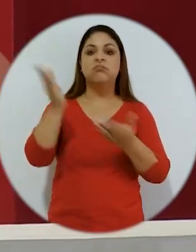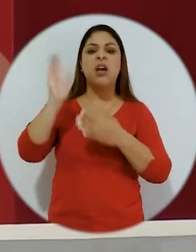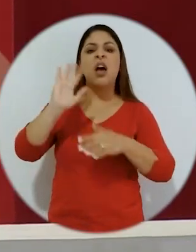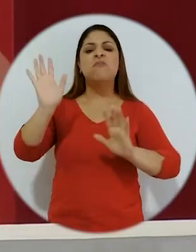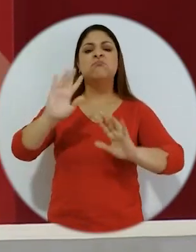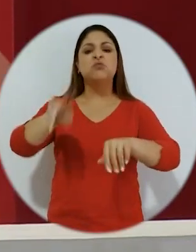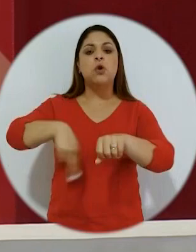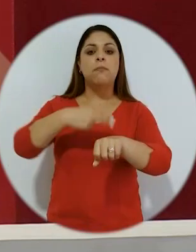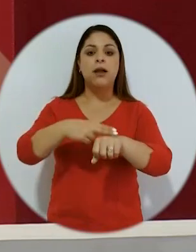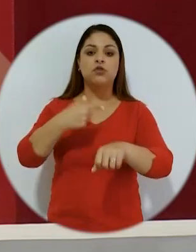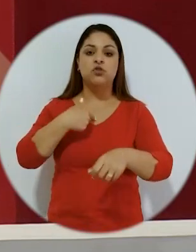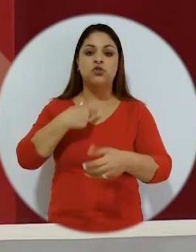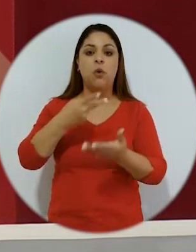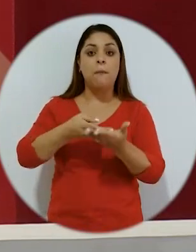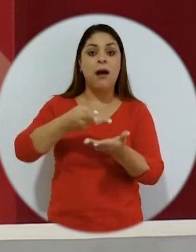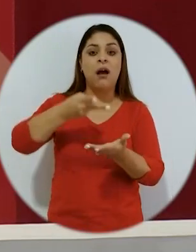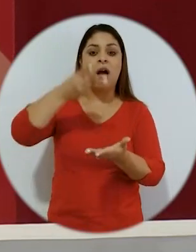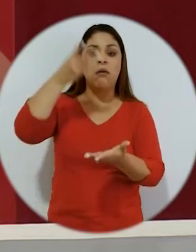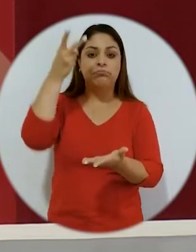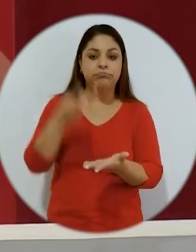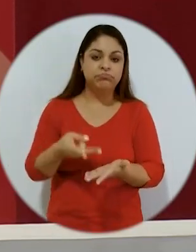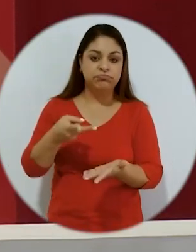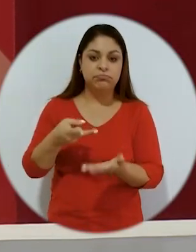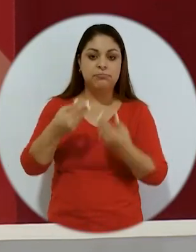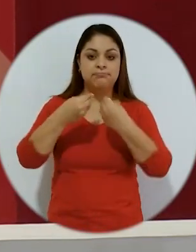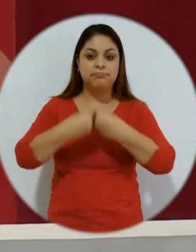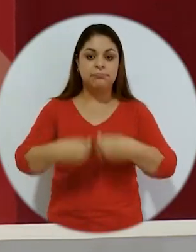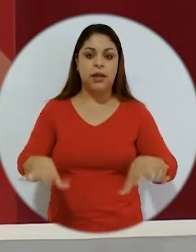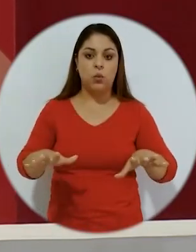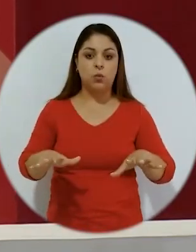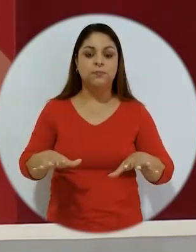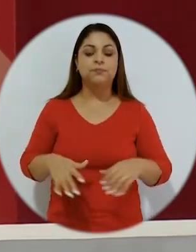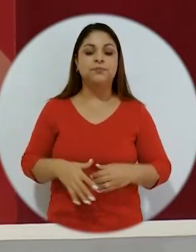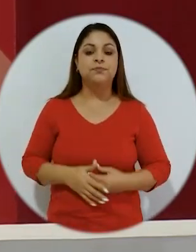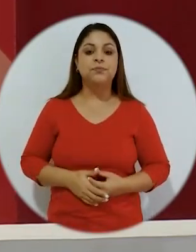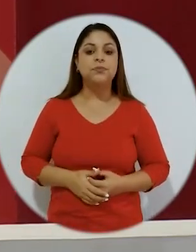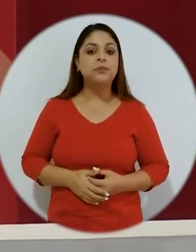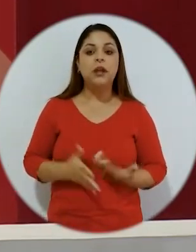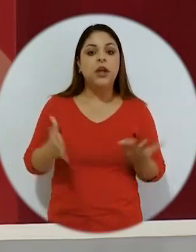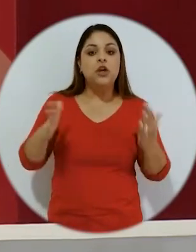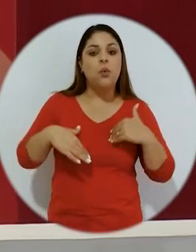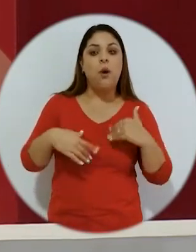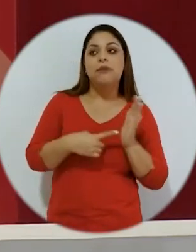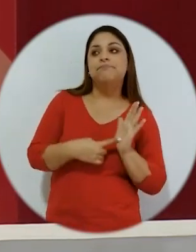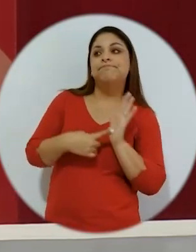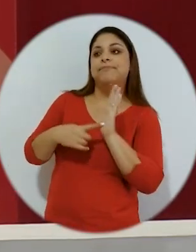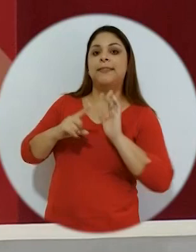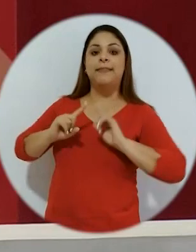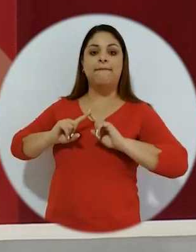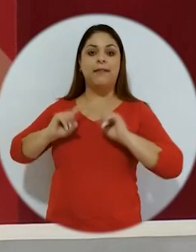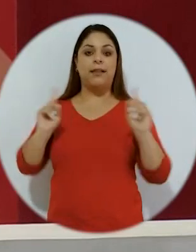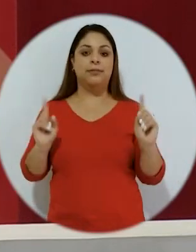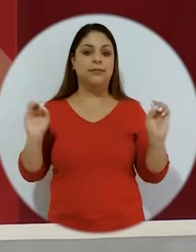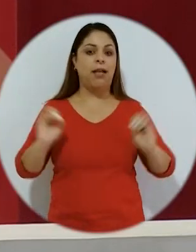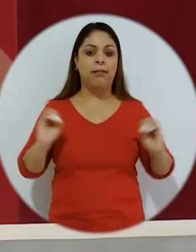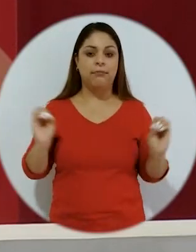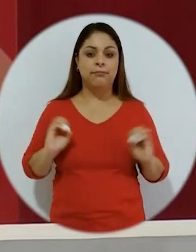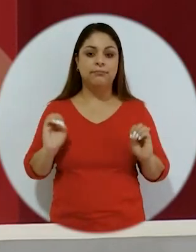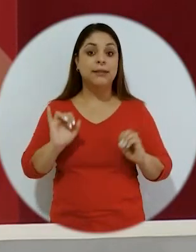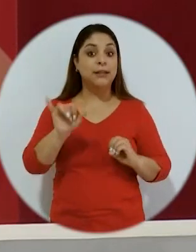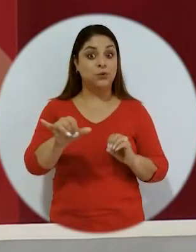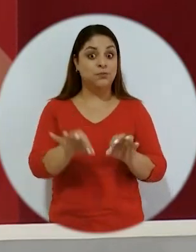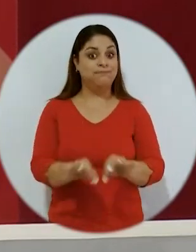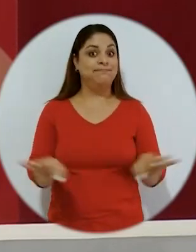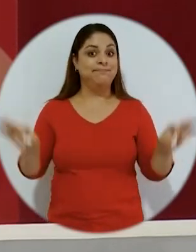completamente tradicional, yo no solamente pierdo mi valor agregado, sino también pierdo la diferenciación ante el mercado internacional, que eso es